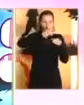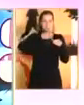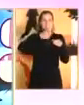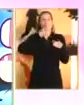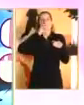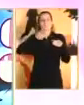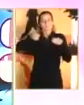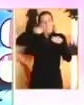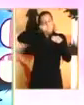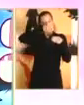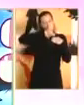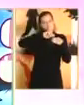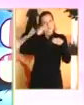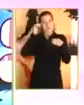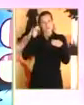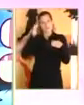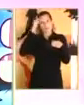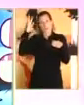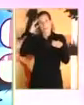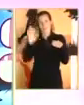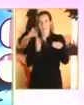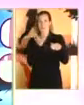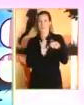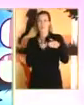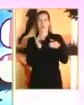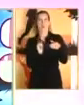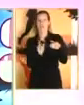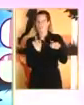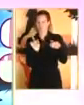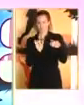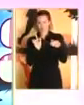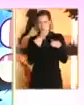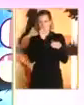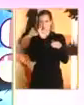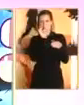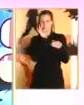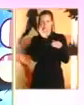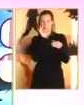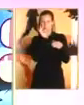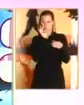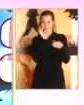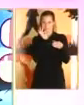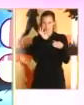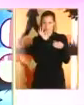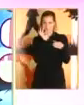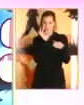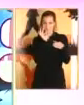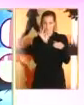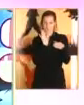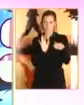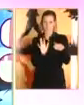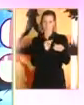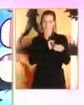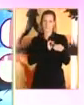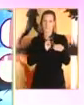que aquí hay fuego. No. Todavía no. Todavía no. Espera, vamos a jugar a las cocinas. No. Vamos a hacer la maceración.